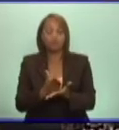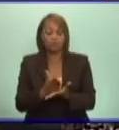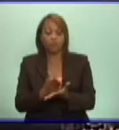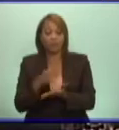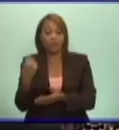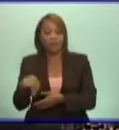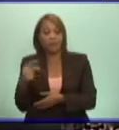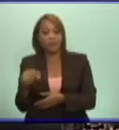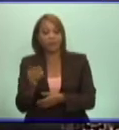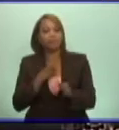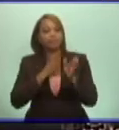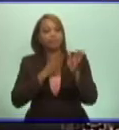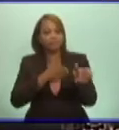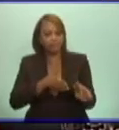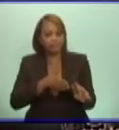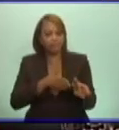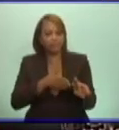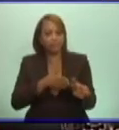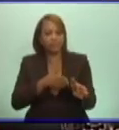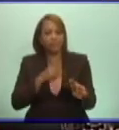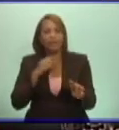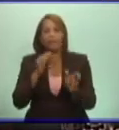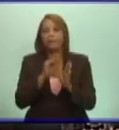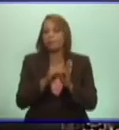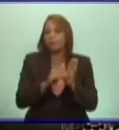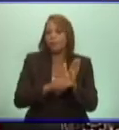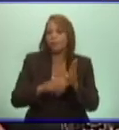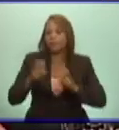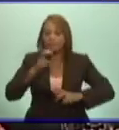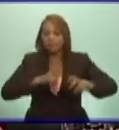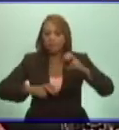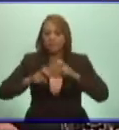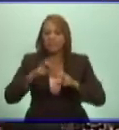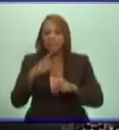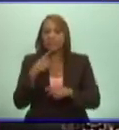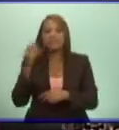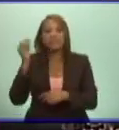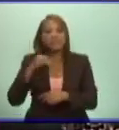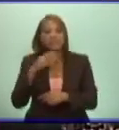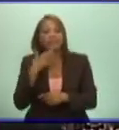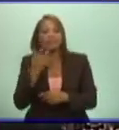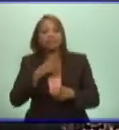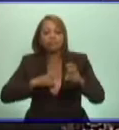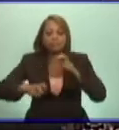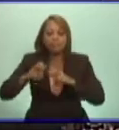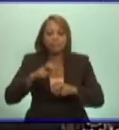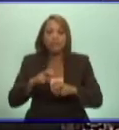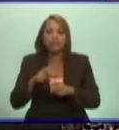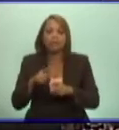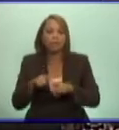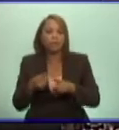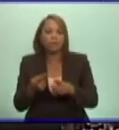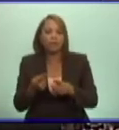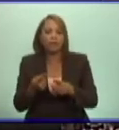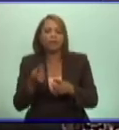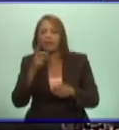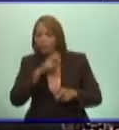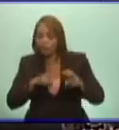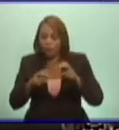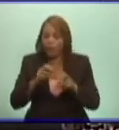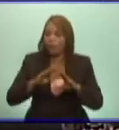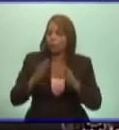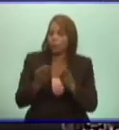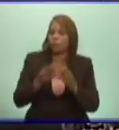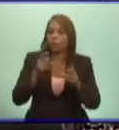una disciplina como puede ser la metodología de la investigación sin saber que están haciendo una investigación, porque hay que discriminar fuentes, buscar los contenidos